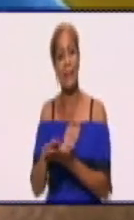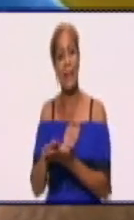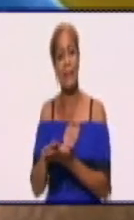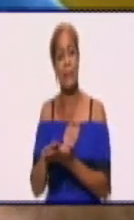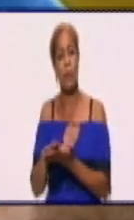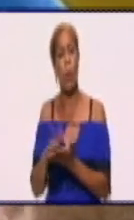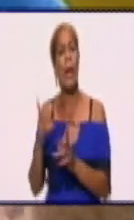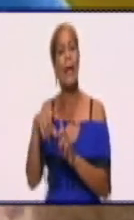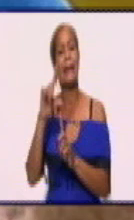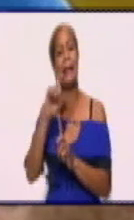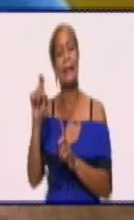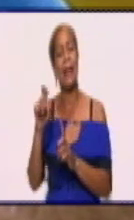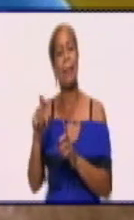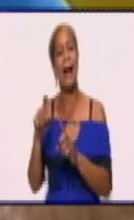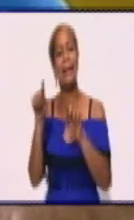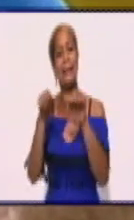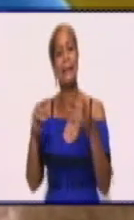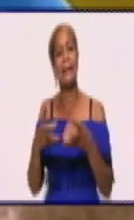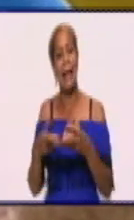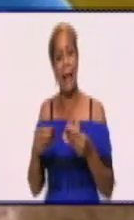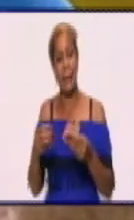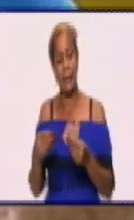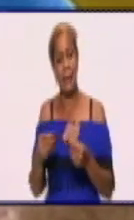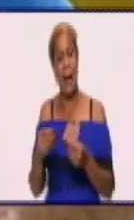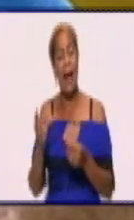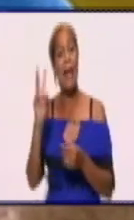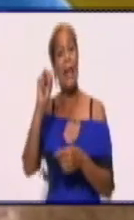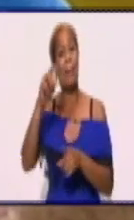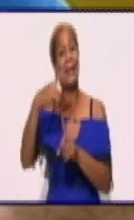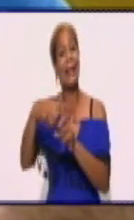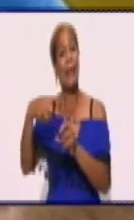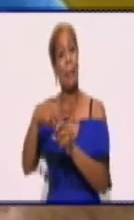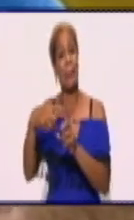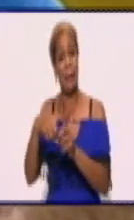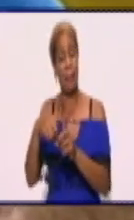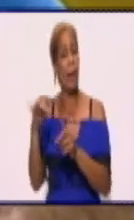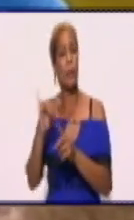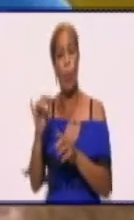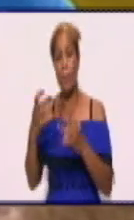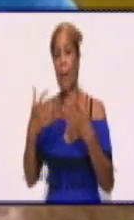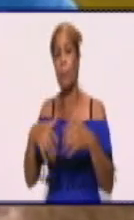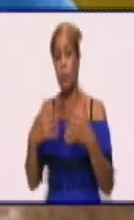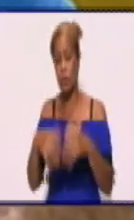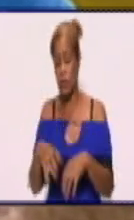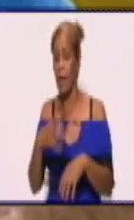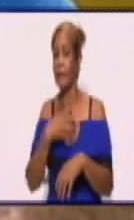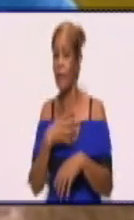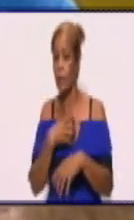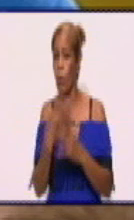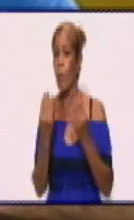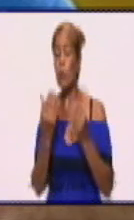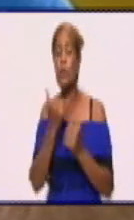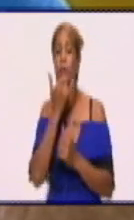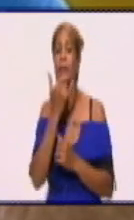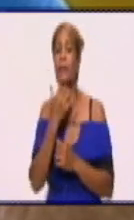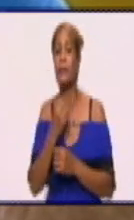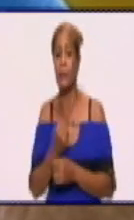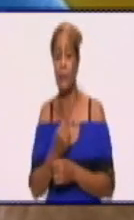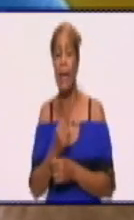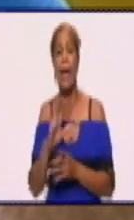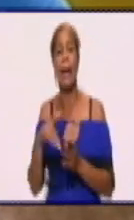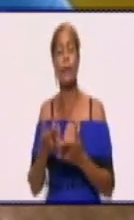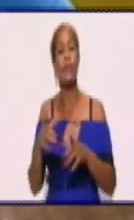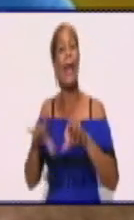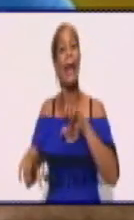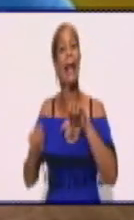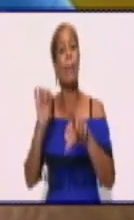el tema de la harina, el resto de las materias primas para producir también han tenido serias afectaciones. En el Palacio del